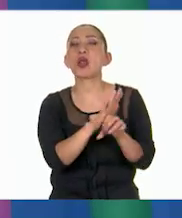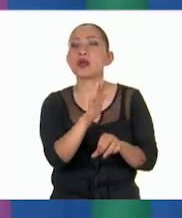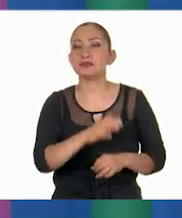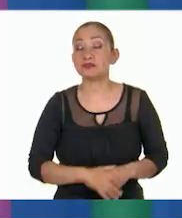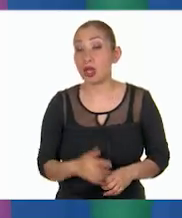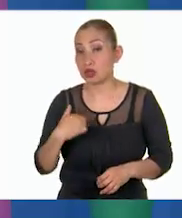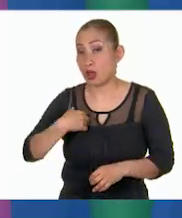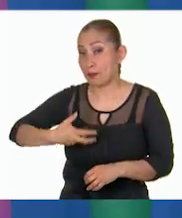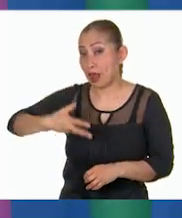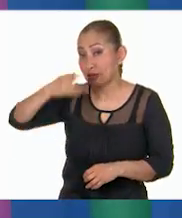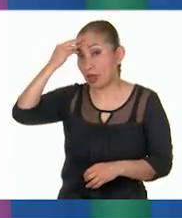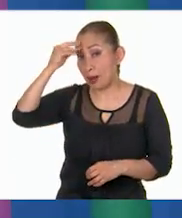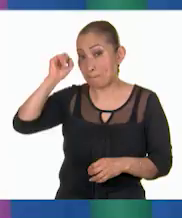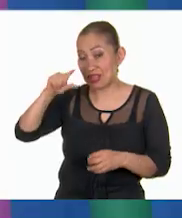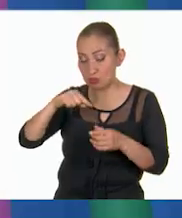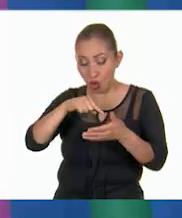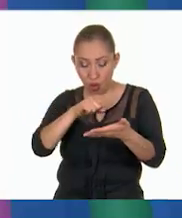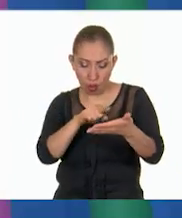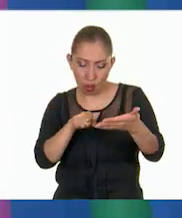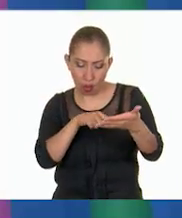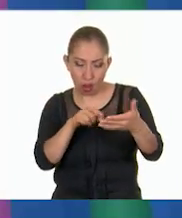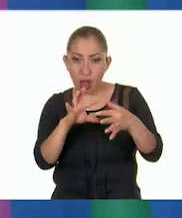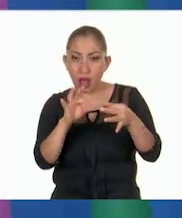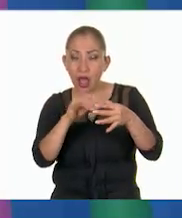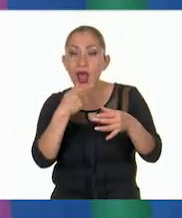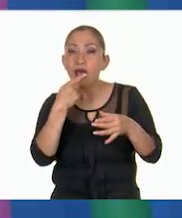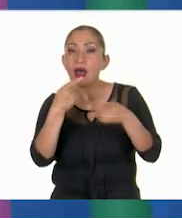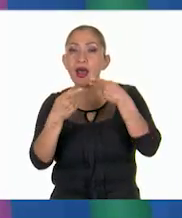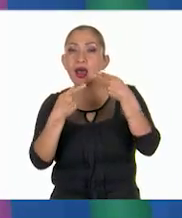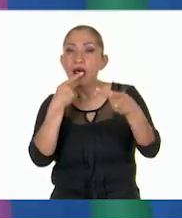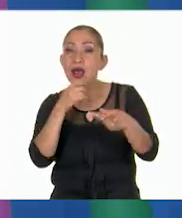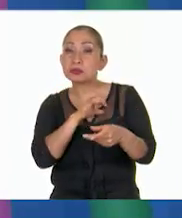Pues aprendimos que los instructivos requieren modos verbales